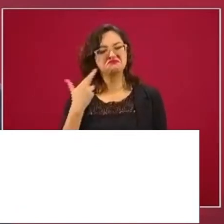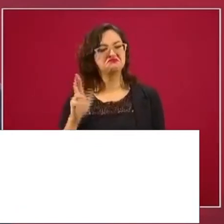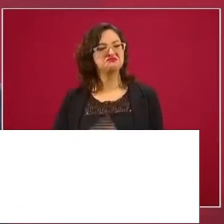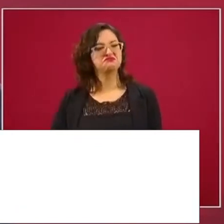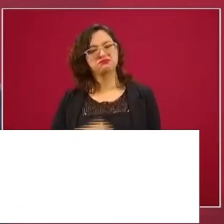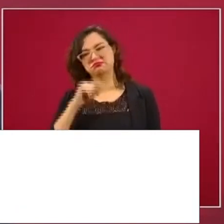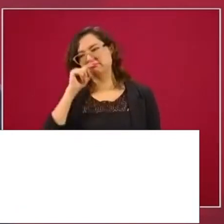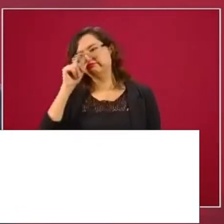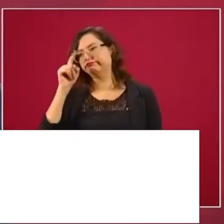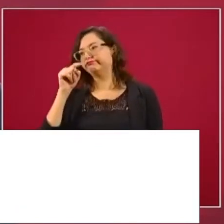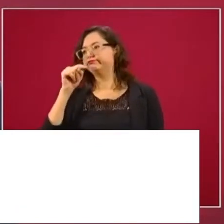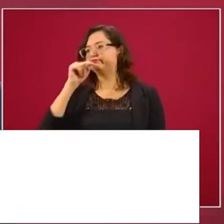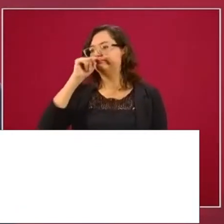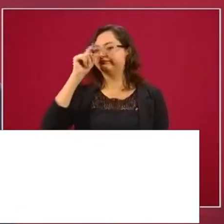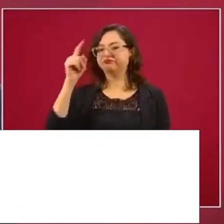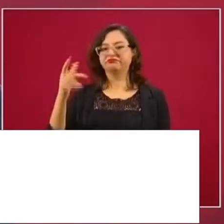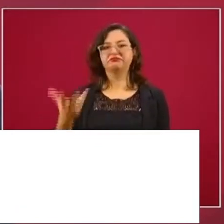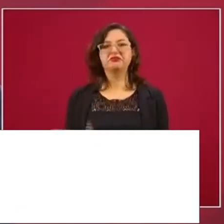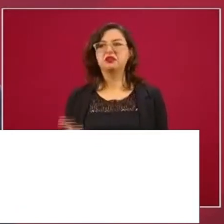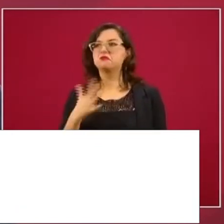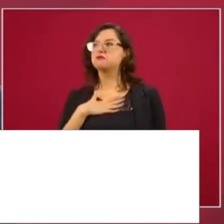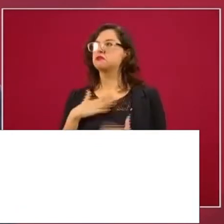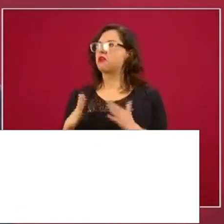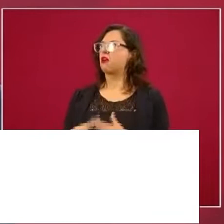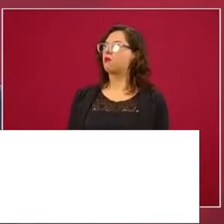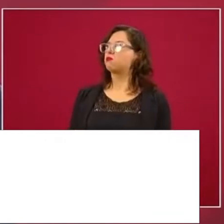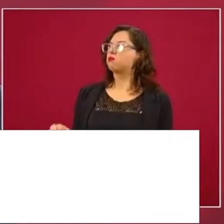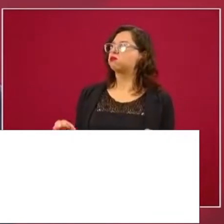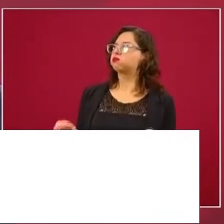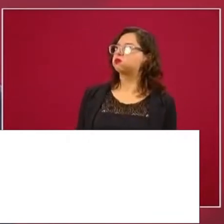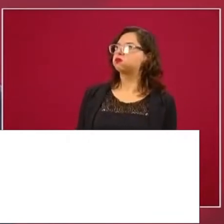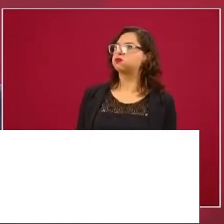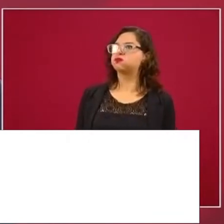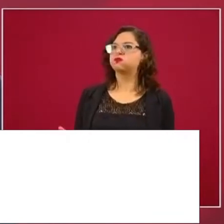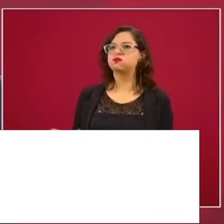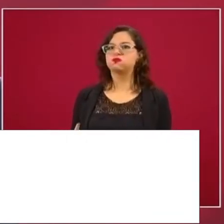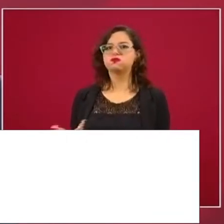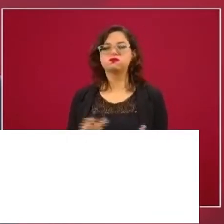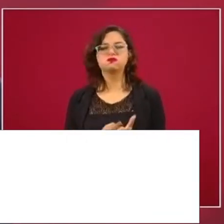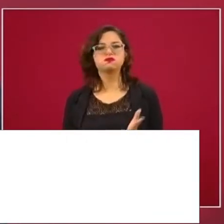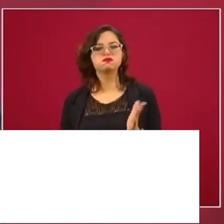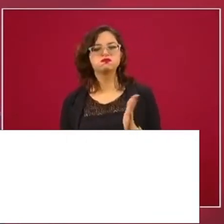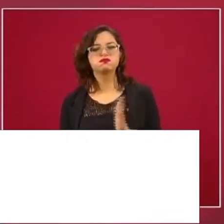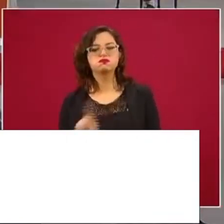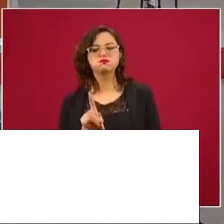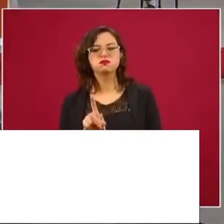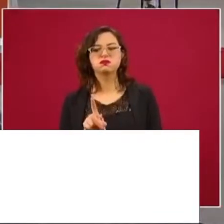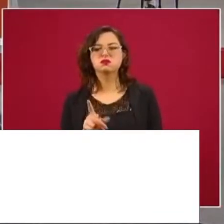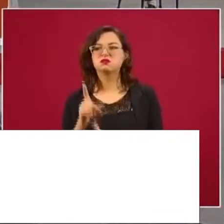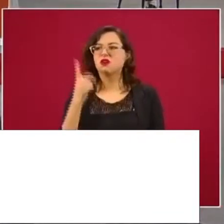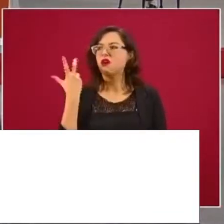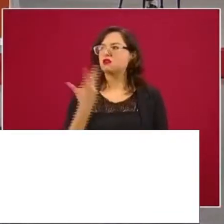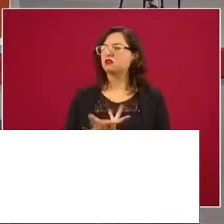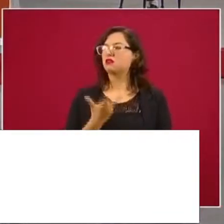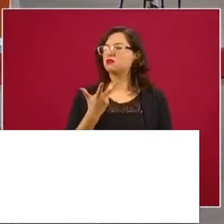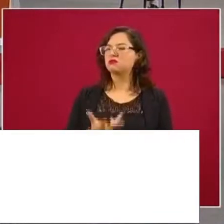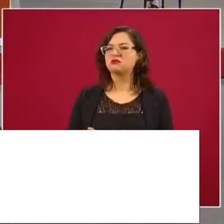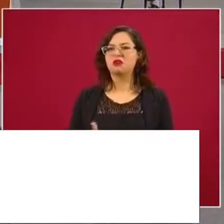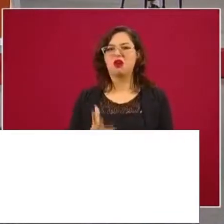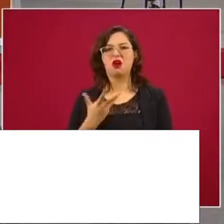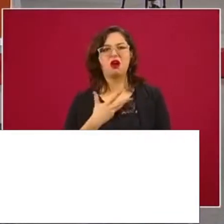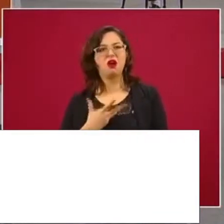en Estados Unidos lo lleva Stephen Miller, el consejero, uno de los consejeros